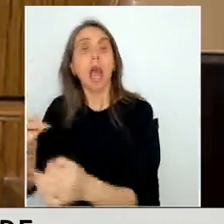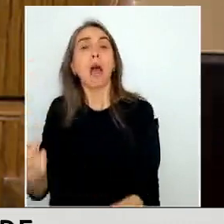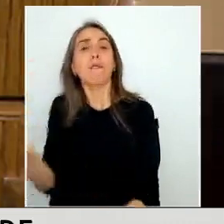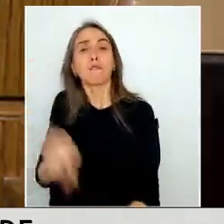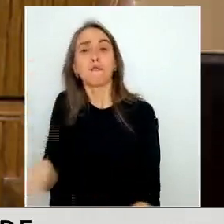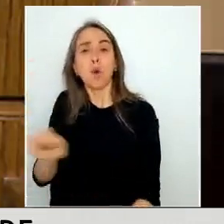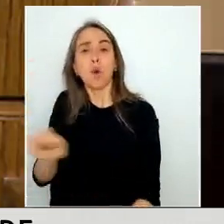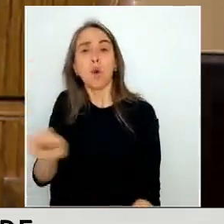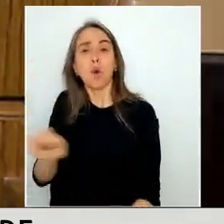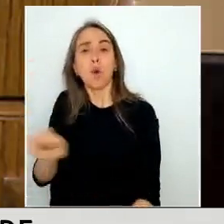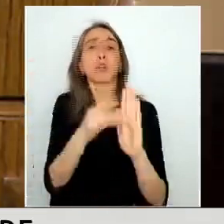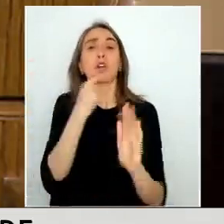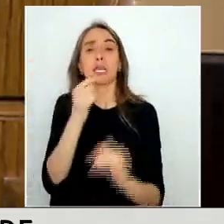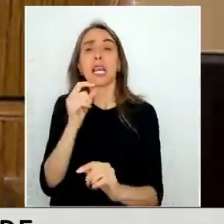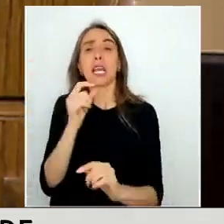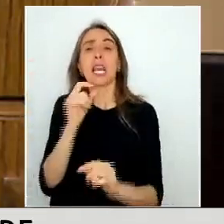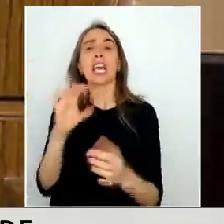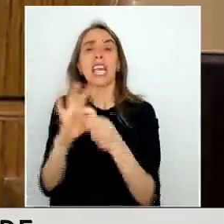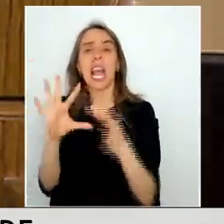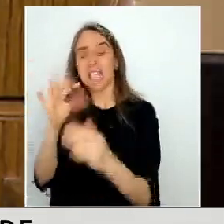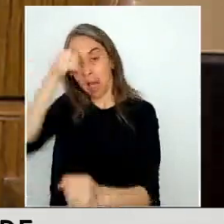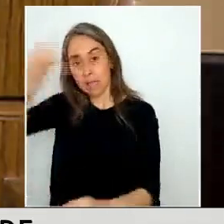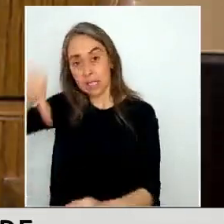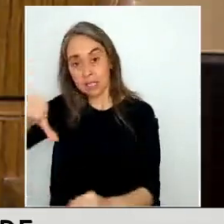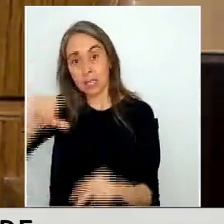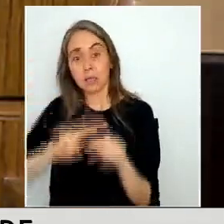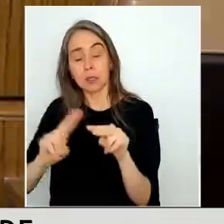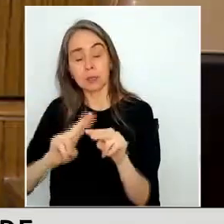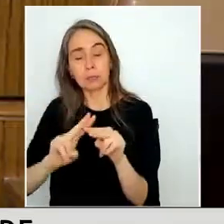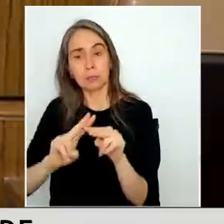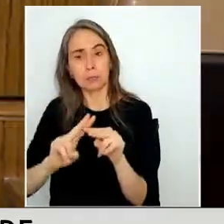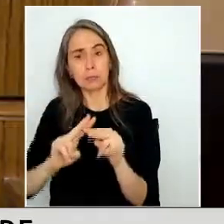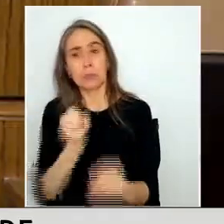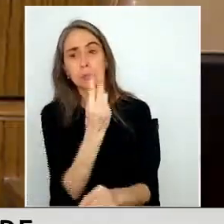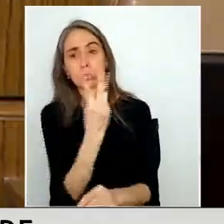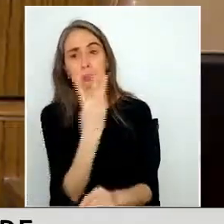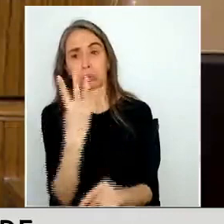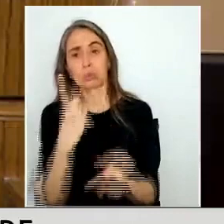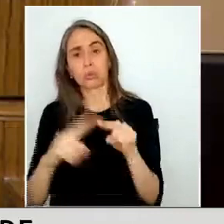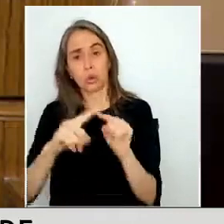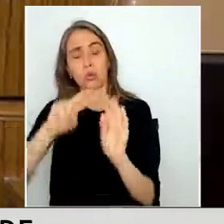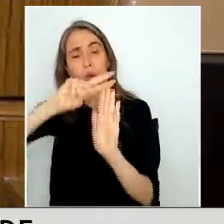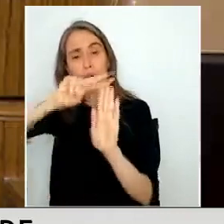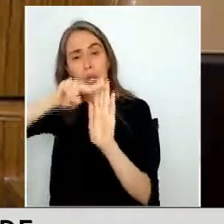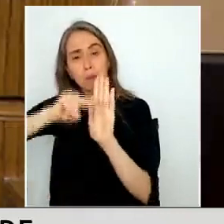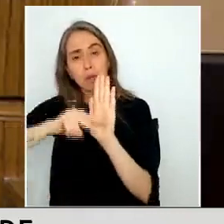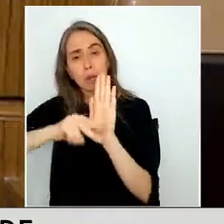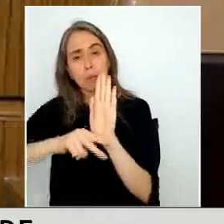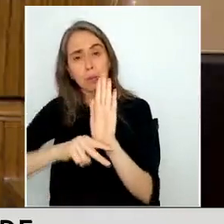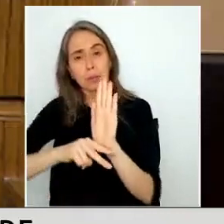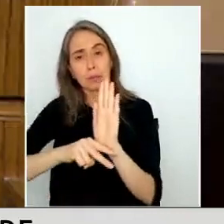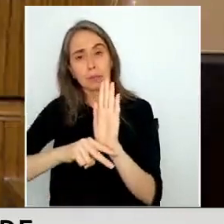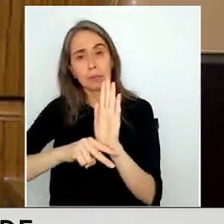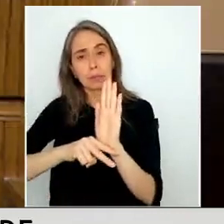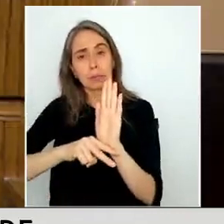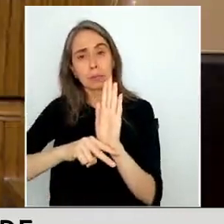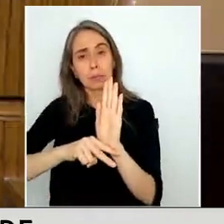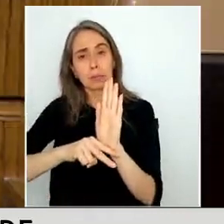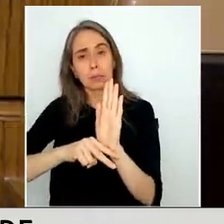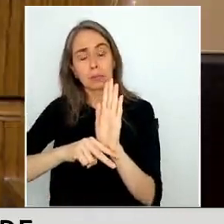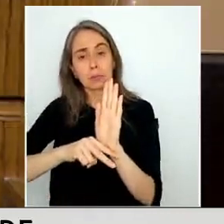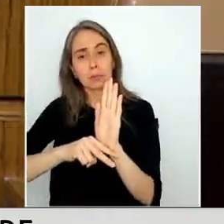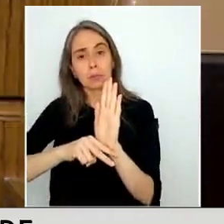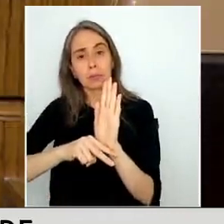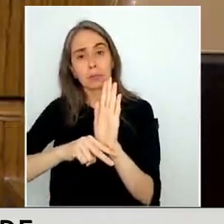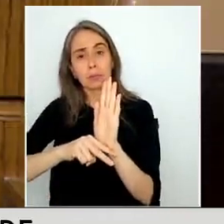se han introducido además múltiples otras modificaciones sobre las más valoradas aspectos del sistema